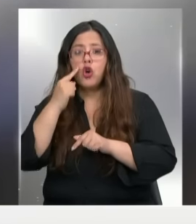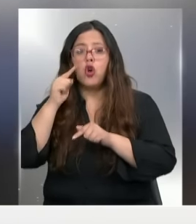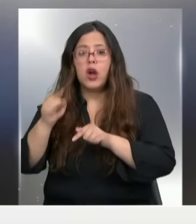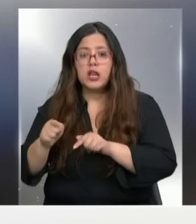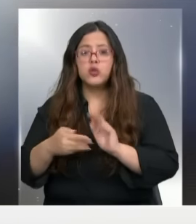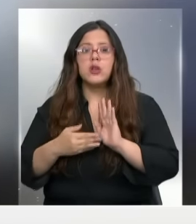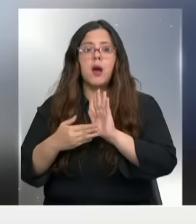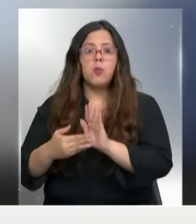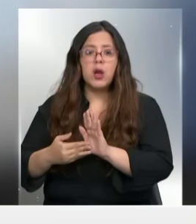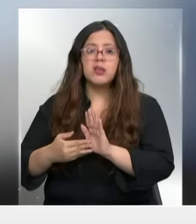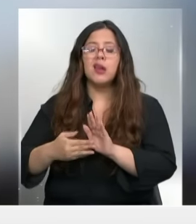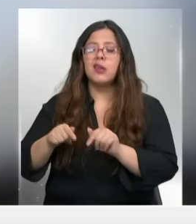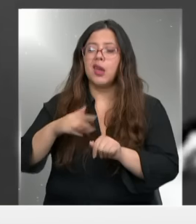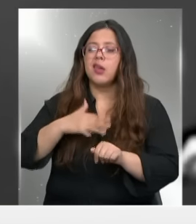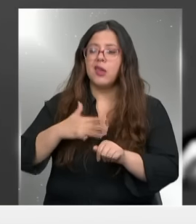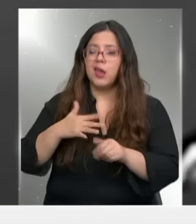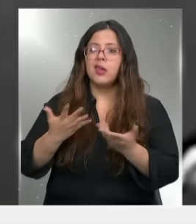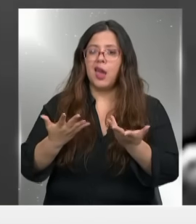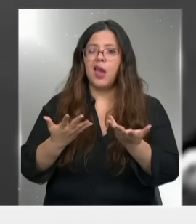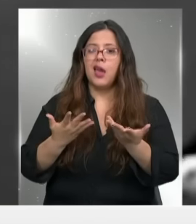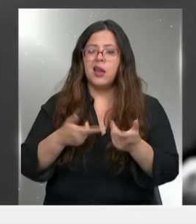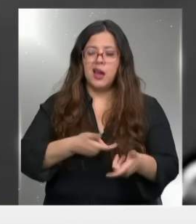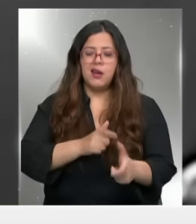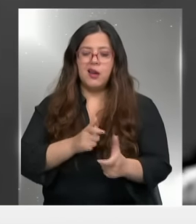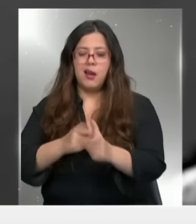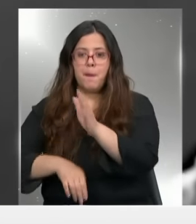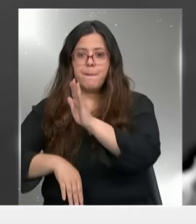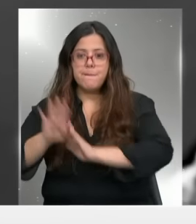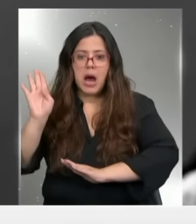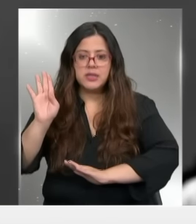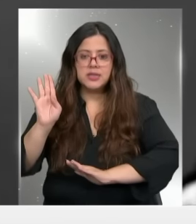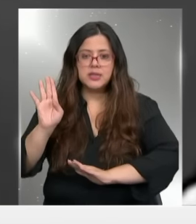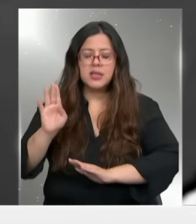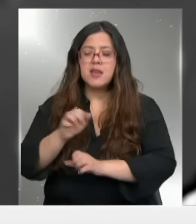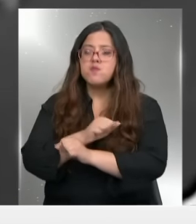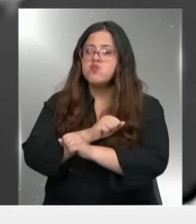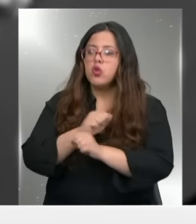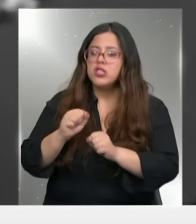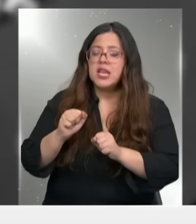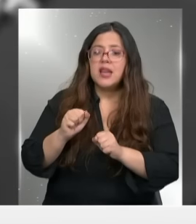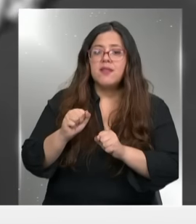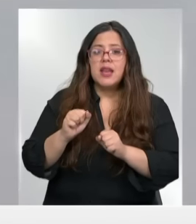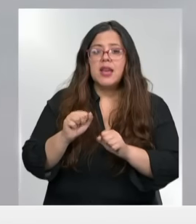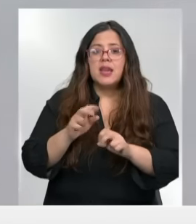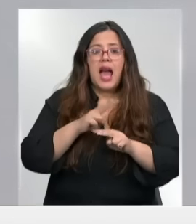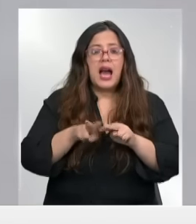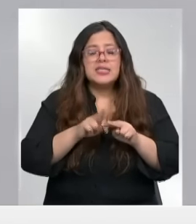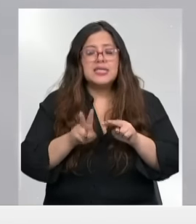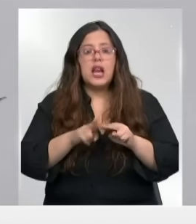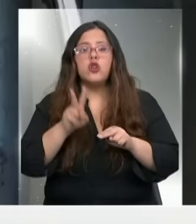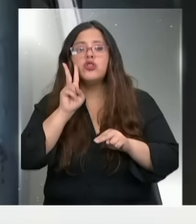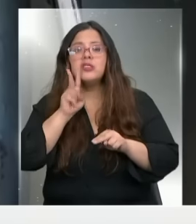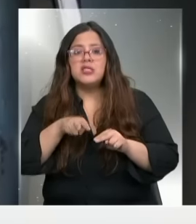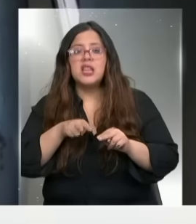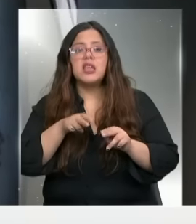señal que quieren intensificar el conflicto. Es imposible utilizar estos misiles de alta tecnología sin los